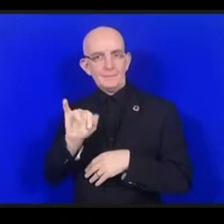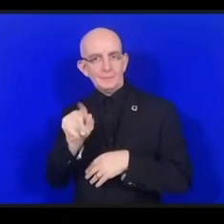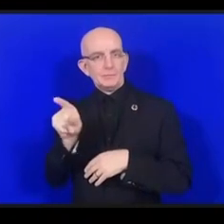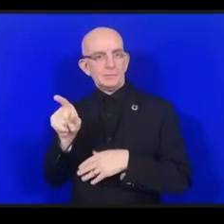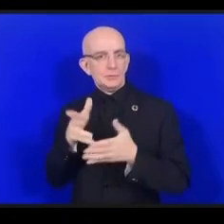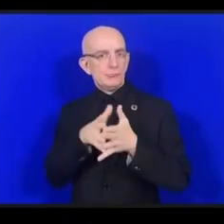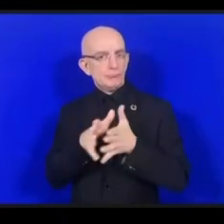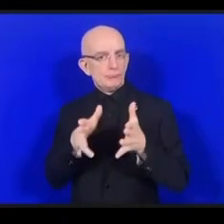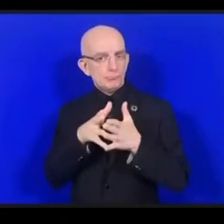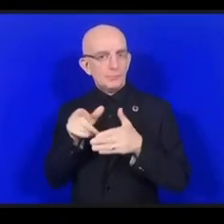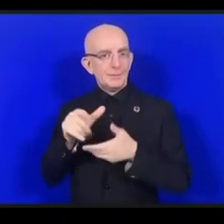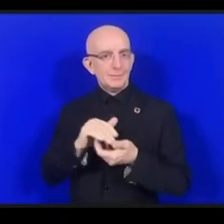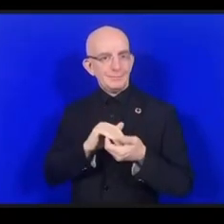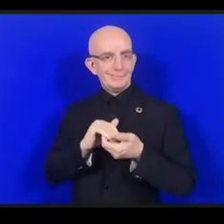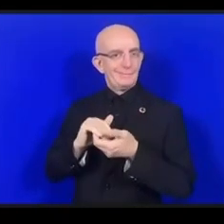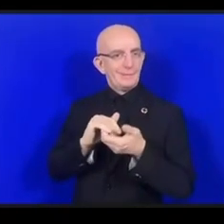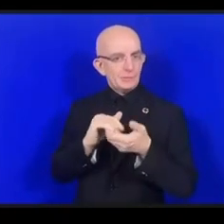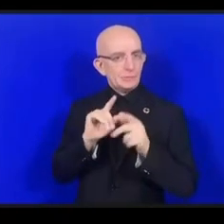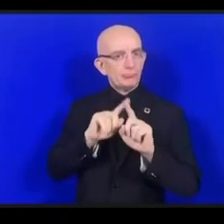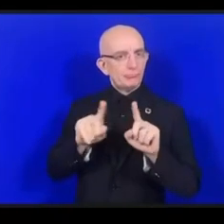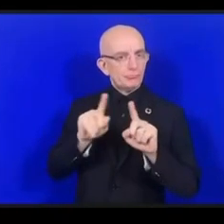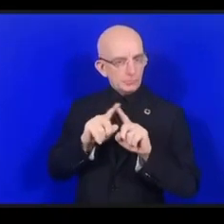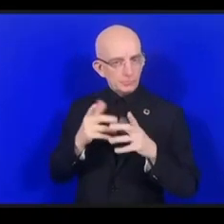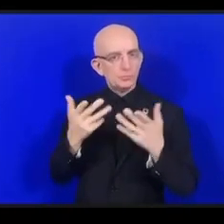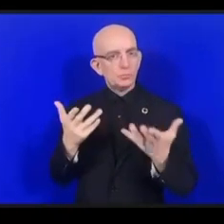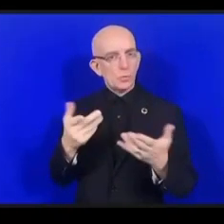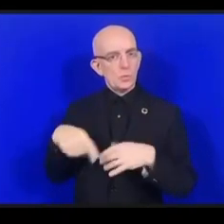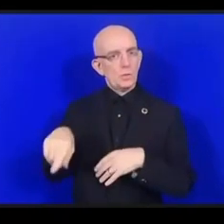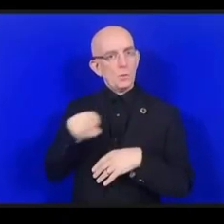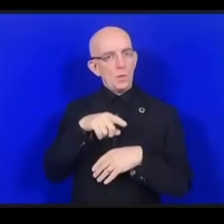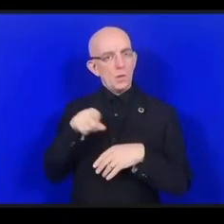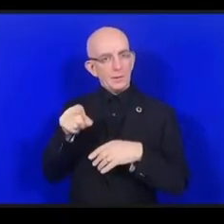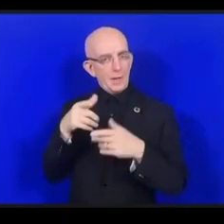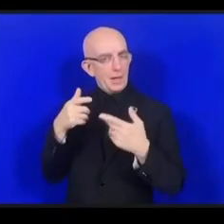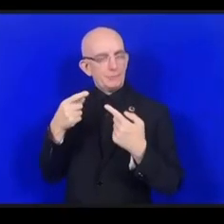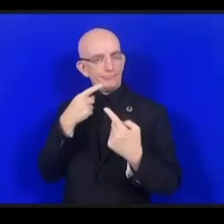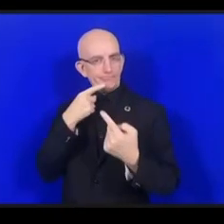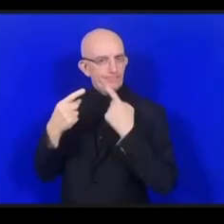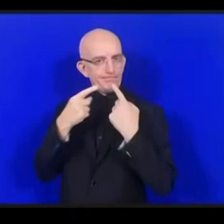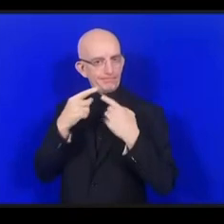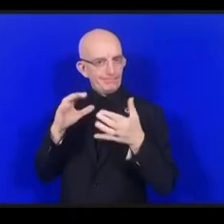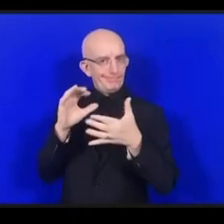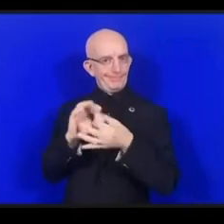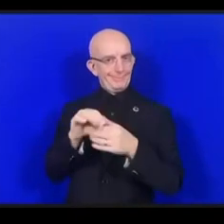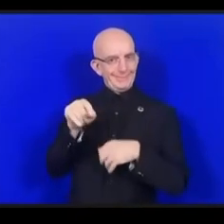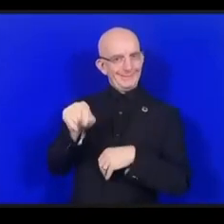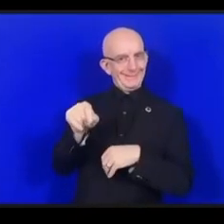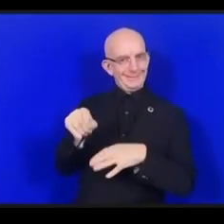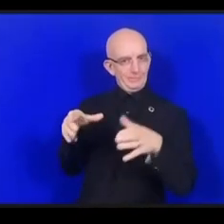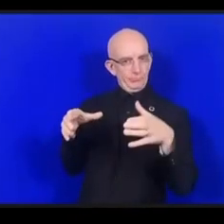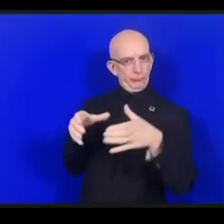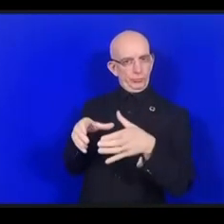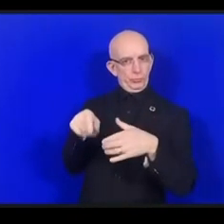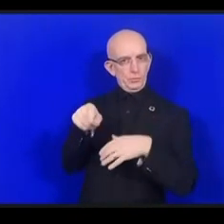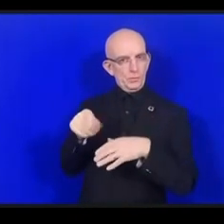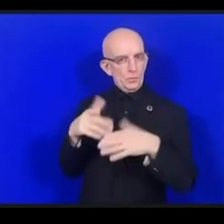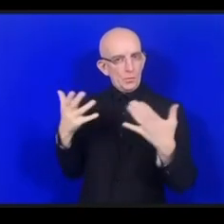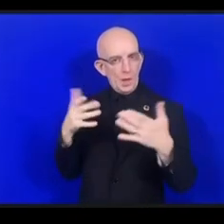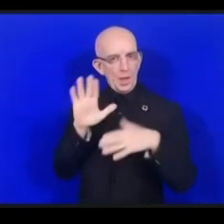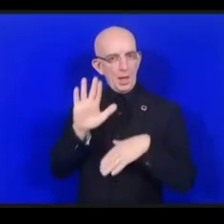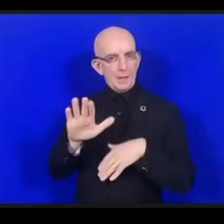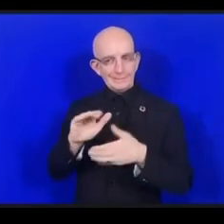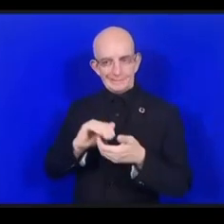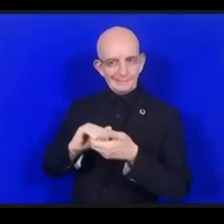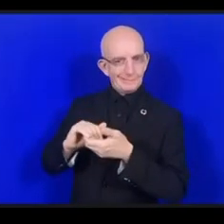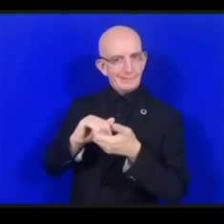y también la dci t es una de esas coaliciones más antiguas tienen ustedes muchísima